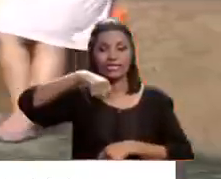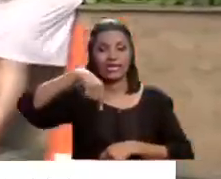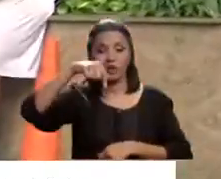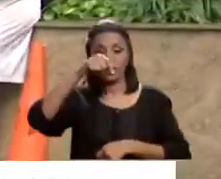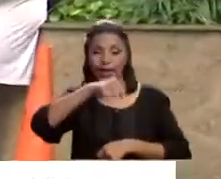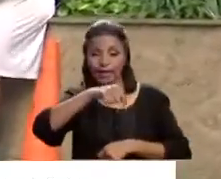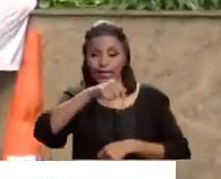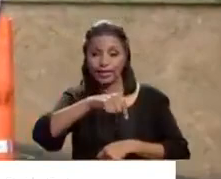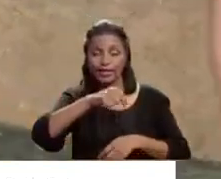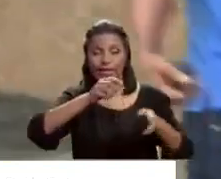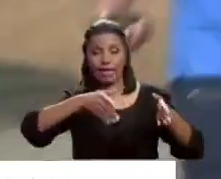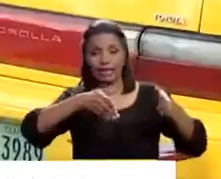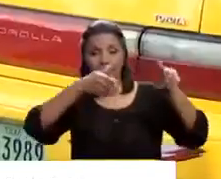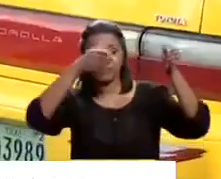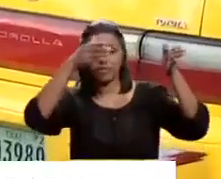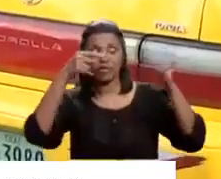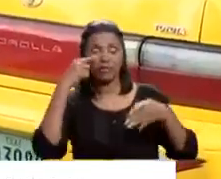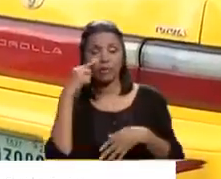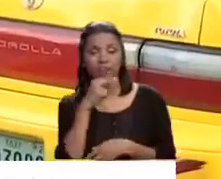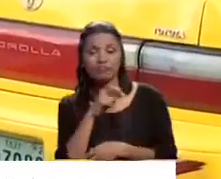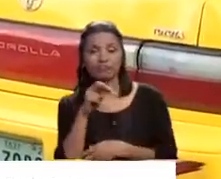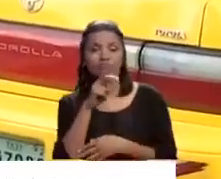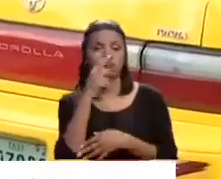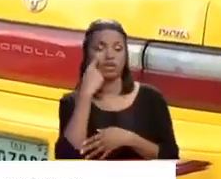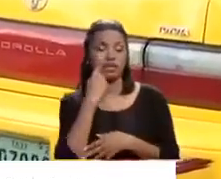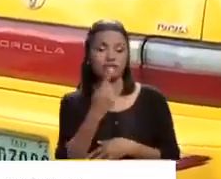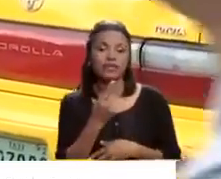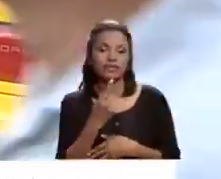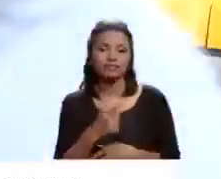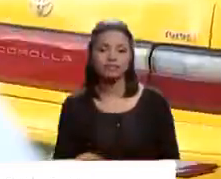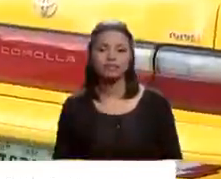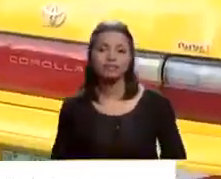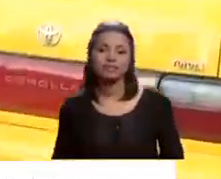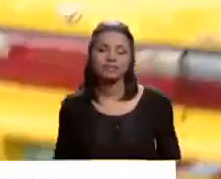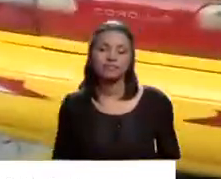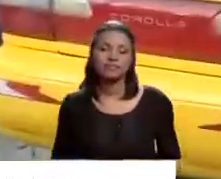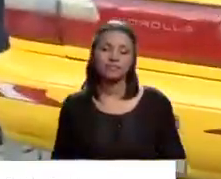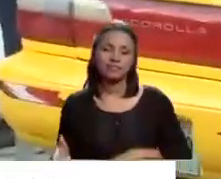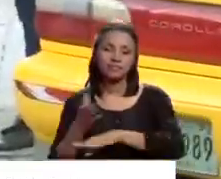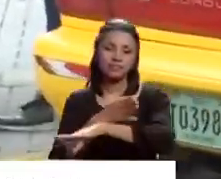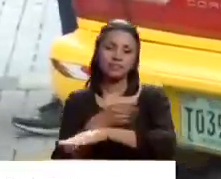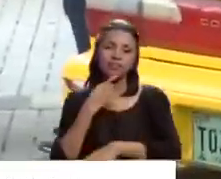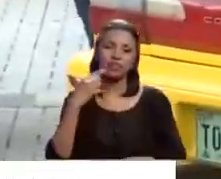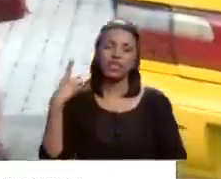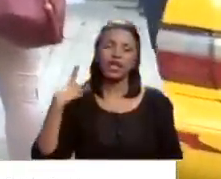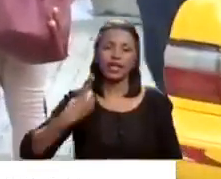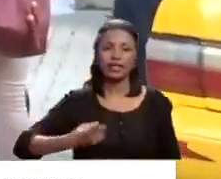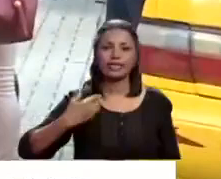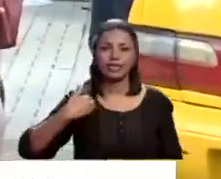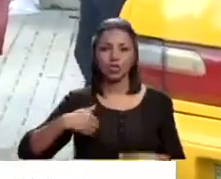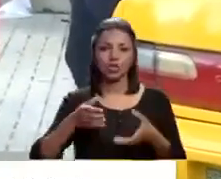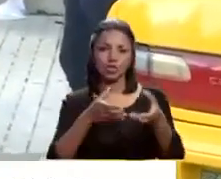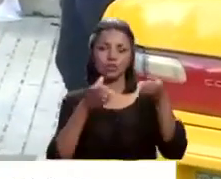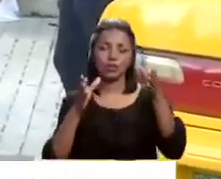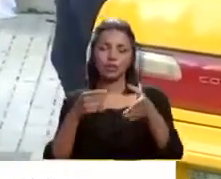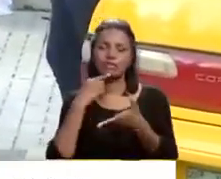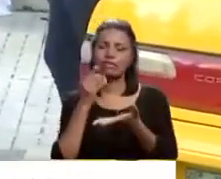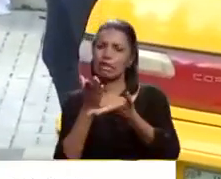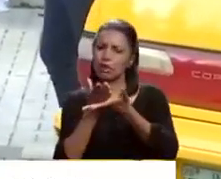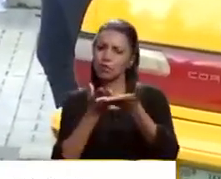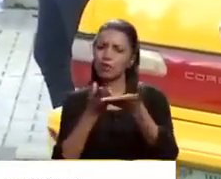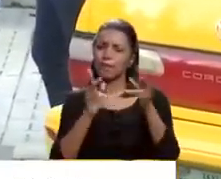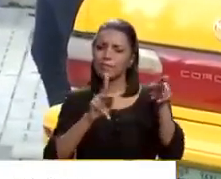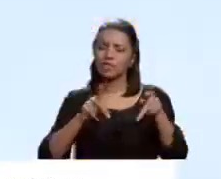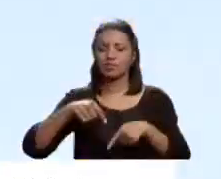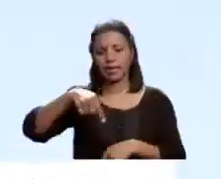y que fueron desalojados tras la explosión el 1 de noviembre. Eso lo confirmó el director del Cuerpo de Bomberos después de las inspecciones que se hicieron